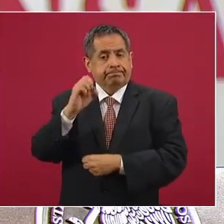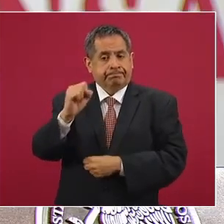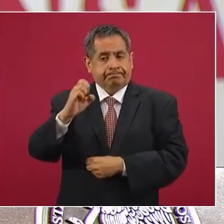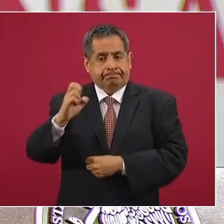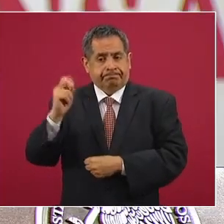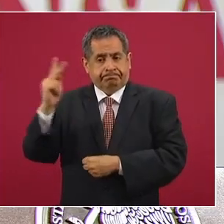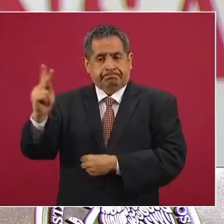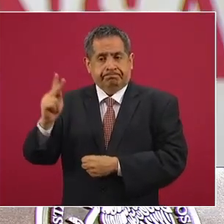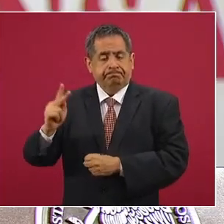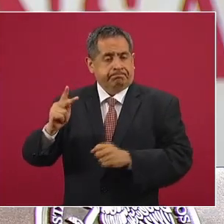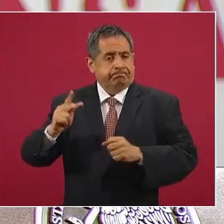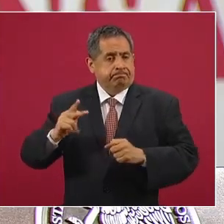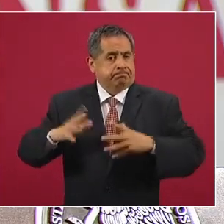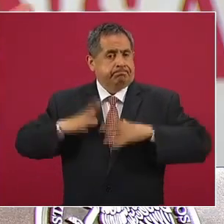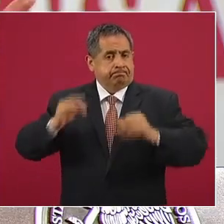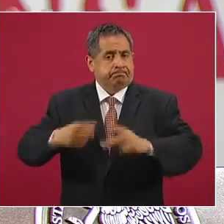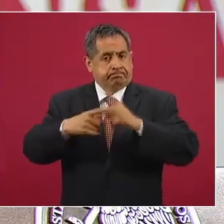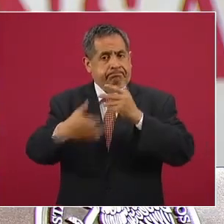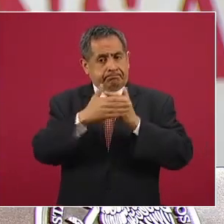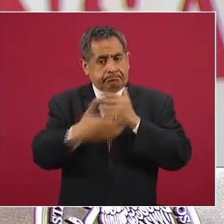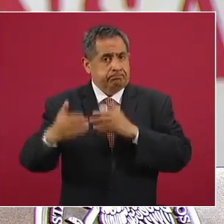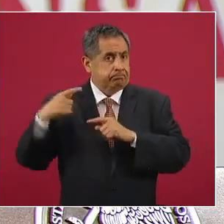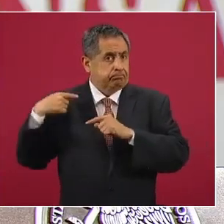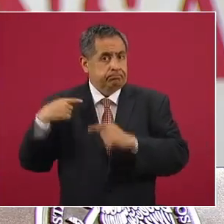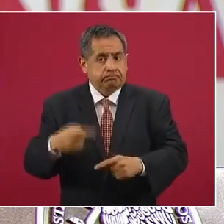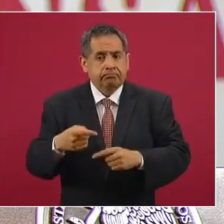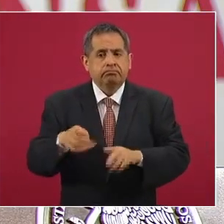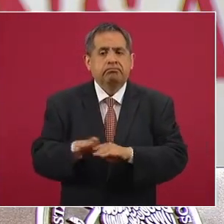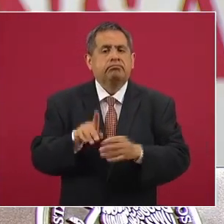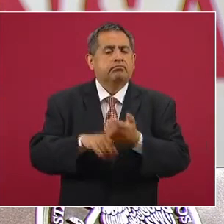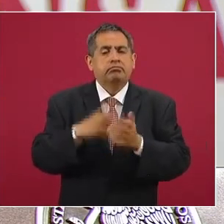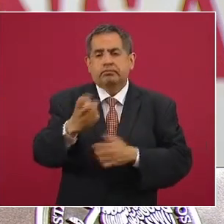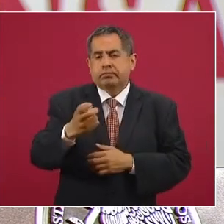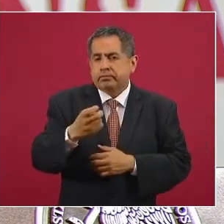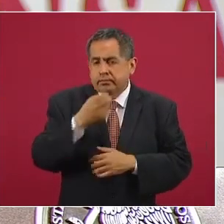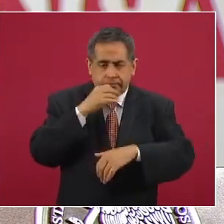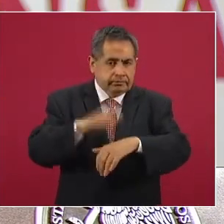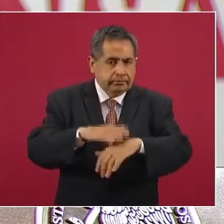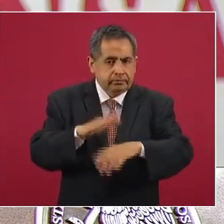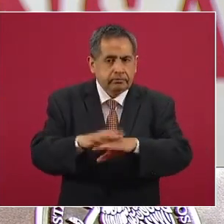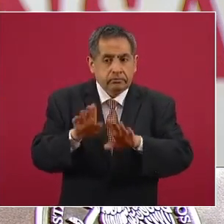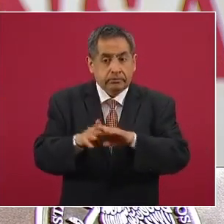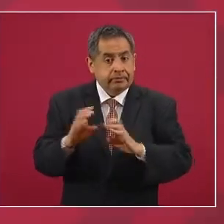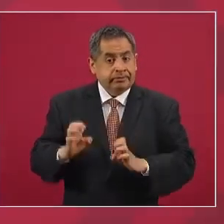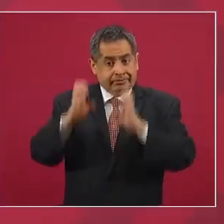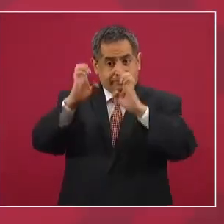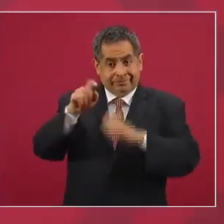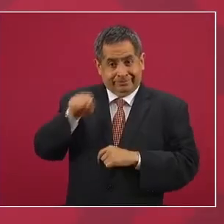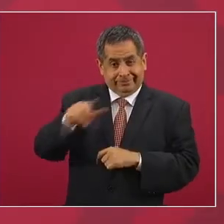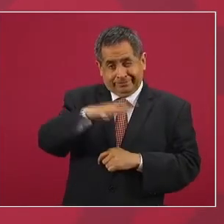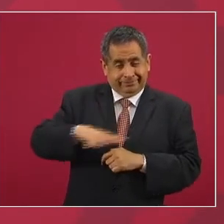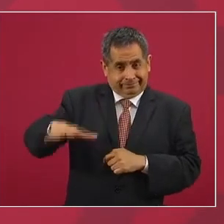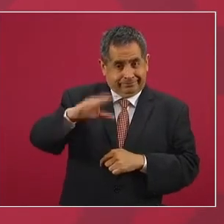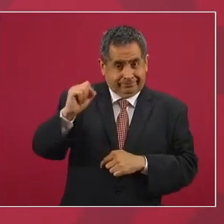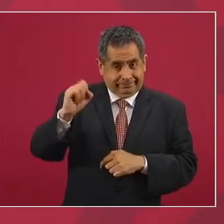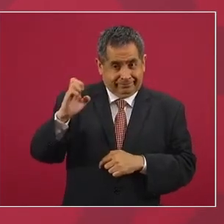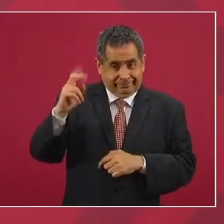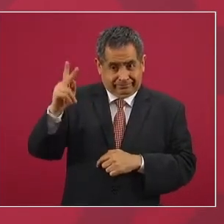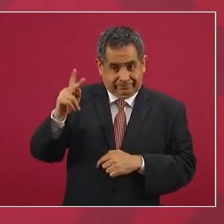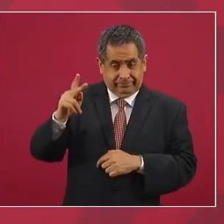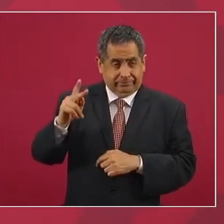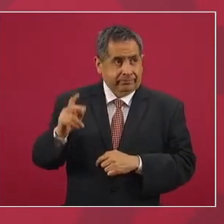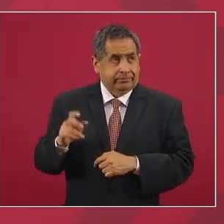Pública. Entonces, se quiere que ese edificio se